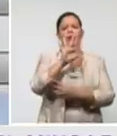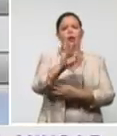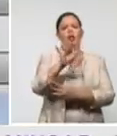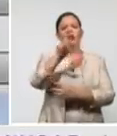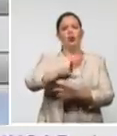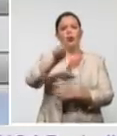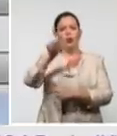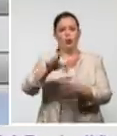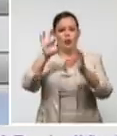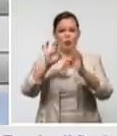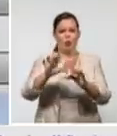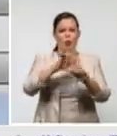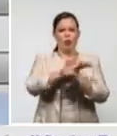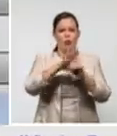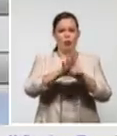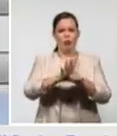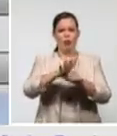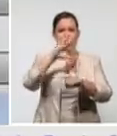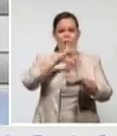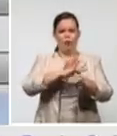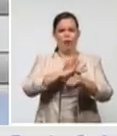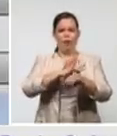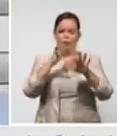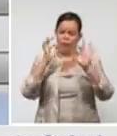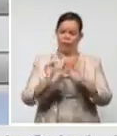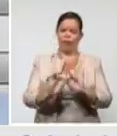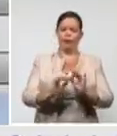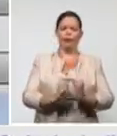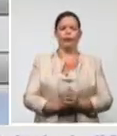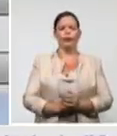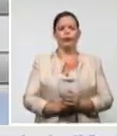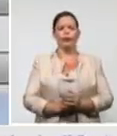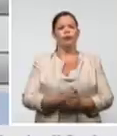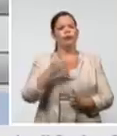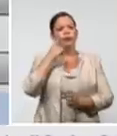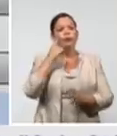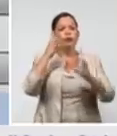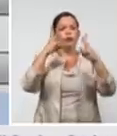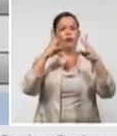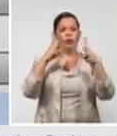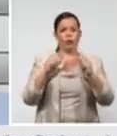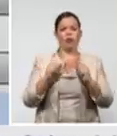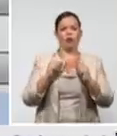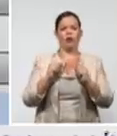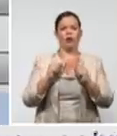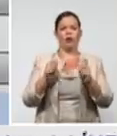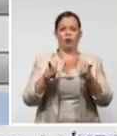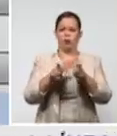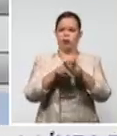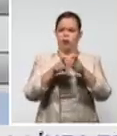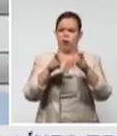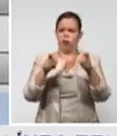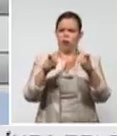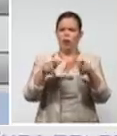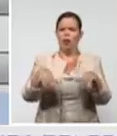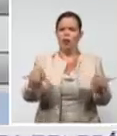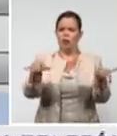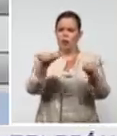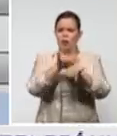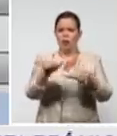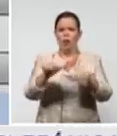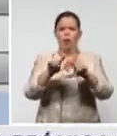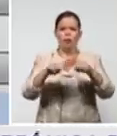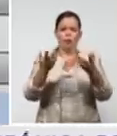la COVID-19 en nuestro país. Una cifra elevada en comparación con lo que habíamos